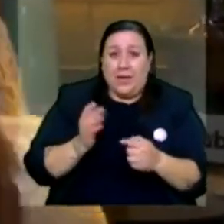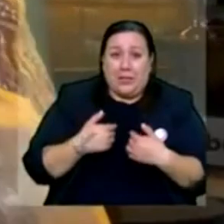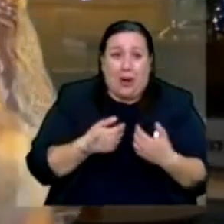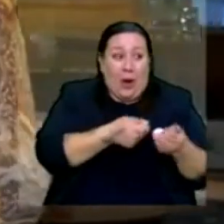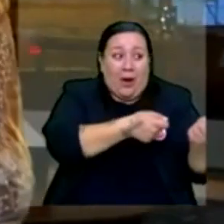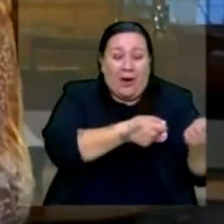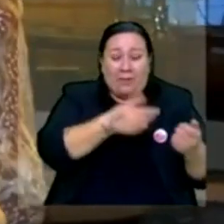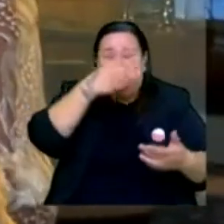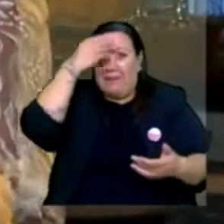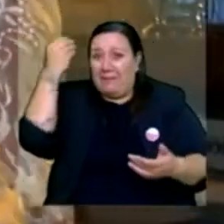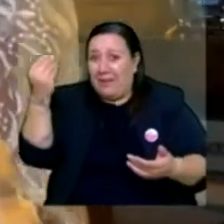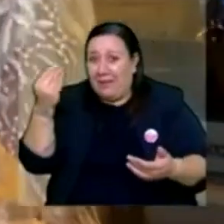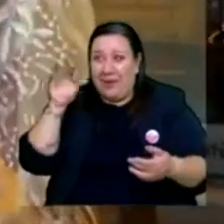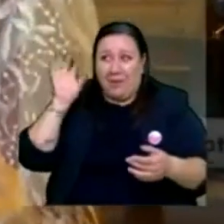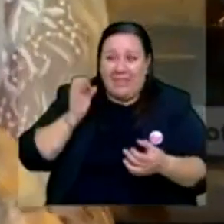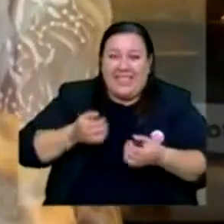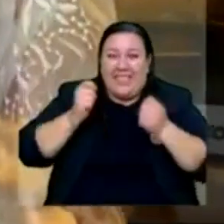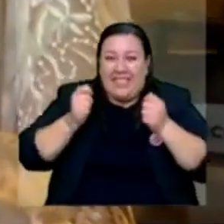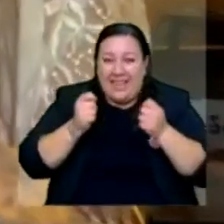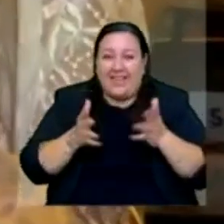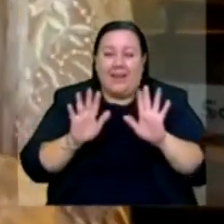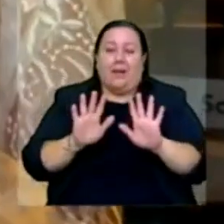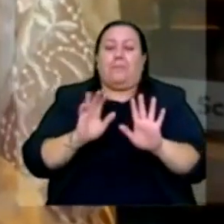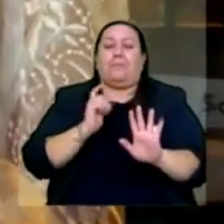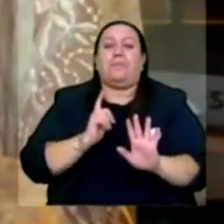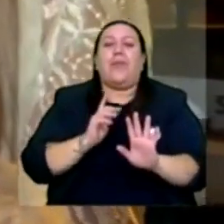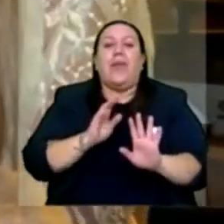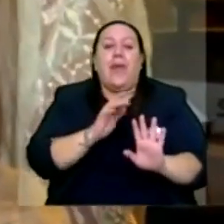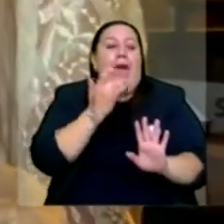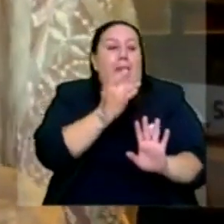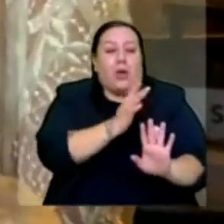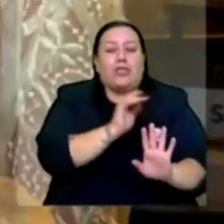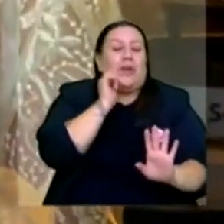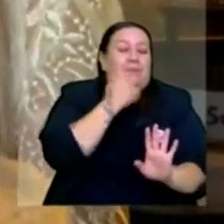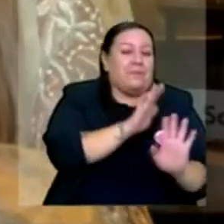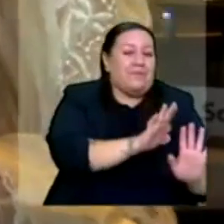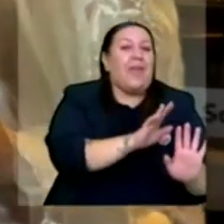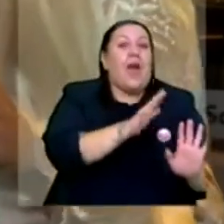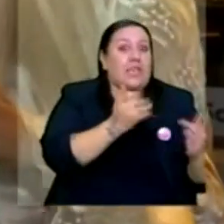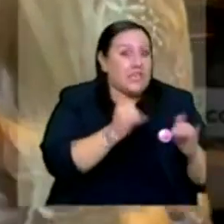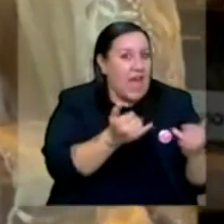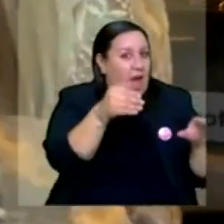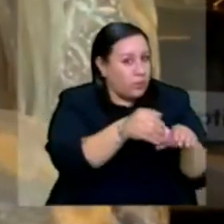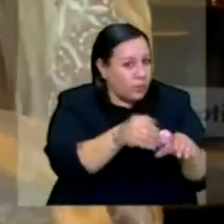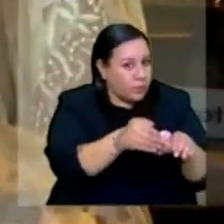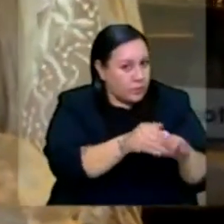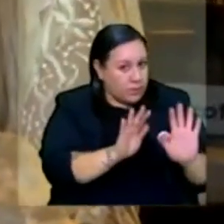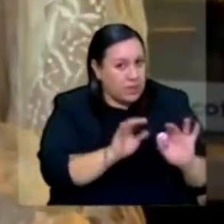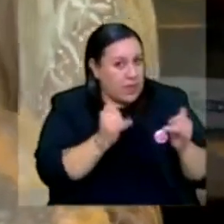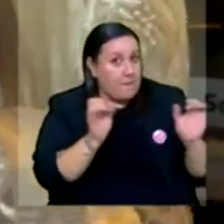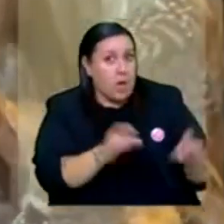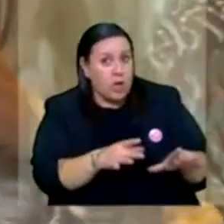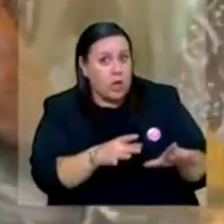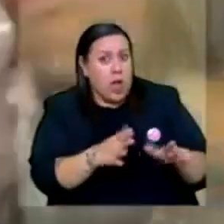escuchar? Escúchame, Joaquín, hermoso. ¿Le colocaste la cajita? Perfecto. Ahora los deditos en la 100,